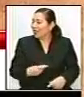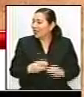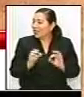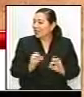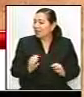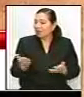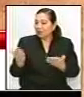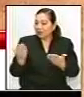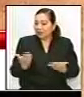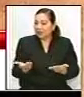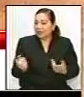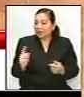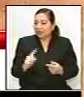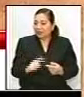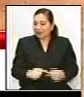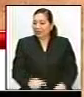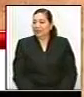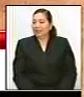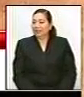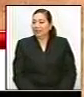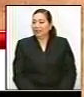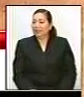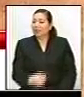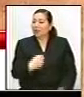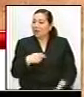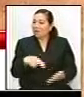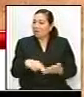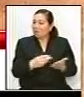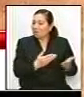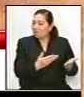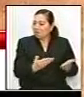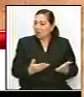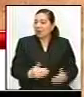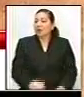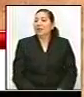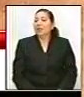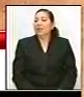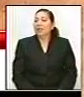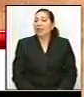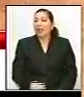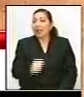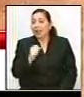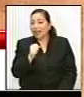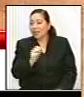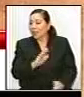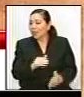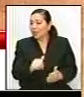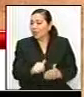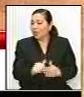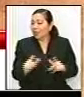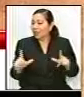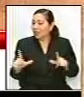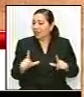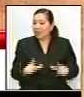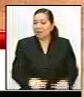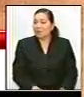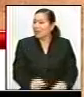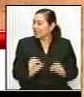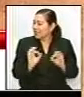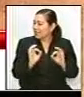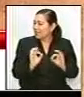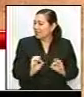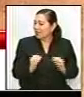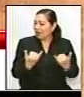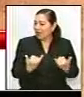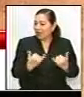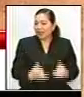han recibido, hasta nos han hecho, yo he hecho fiestas, invitaba amigos, cantantes, todo de la televisión. Y siempre se ha hecho